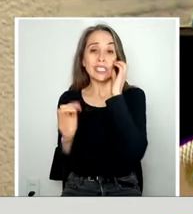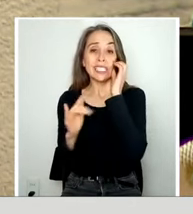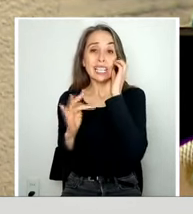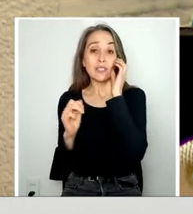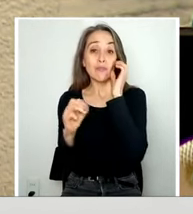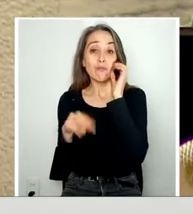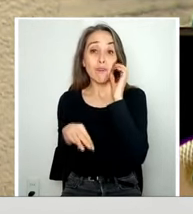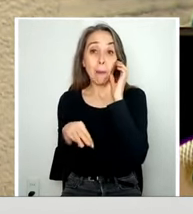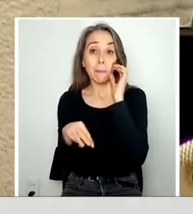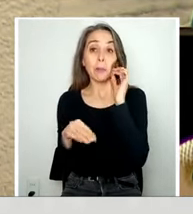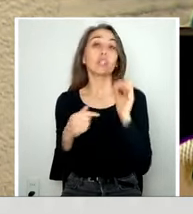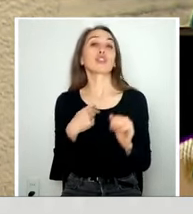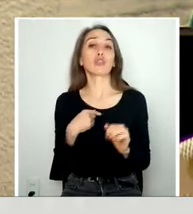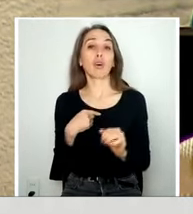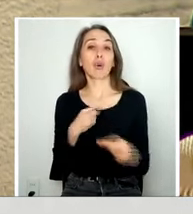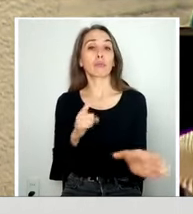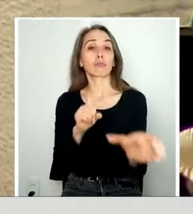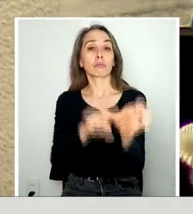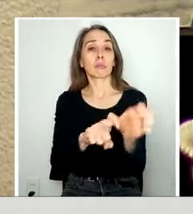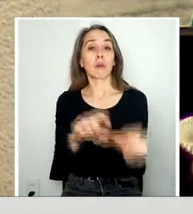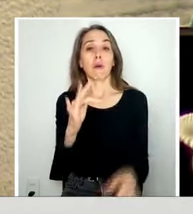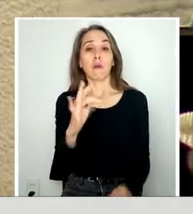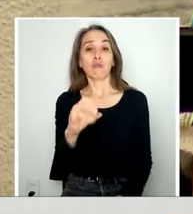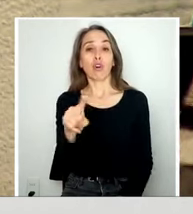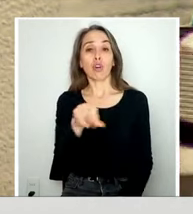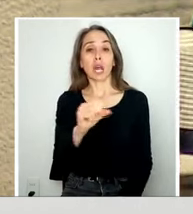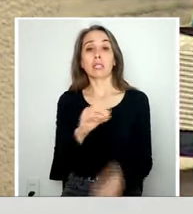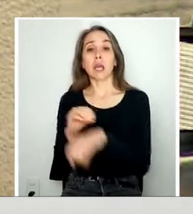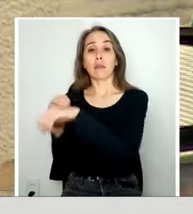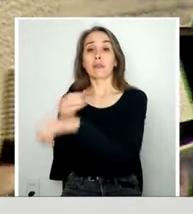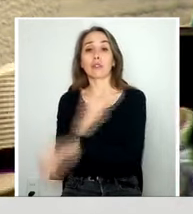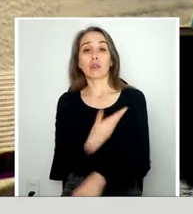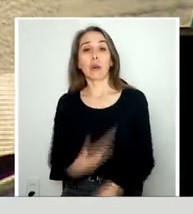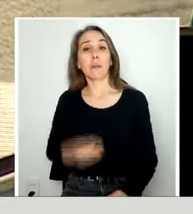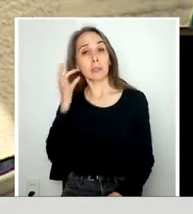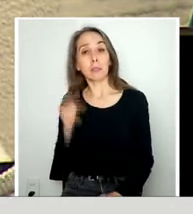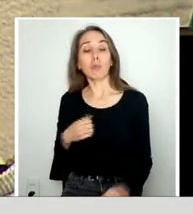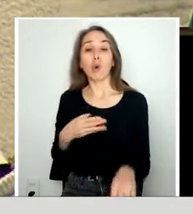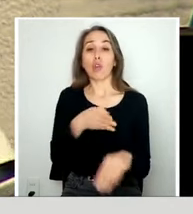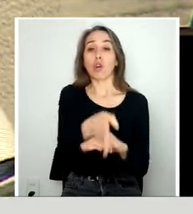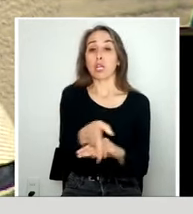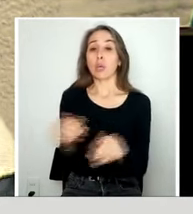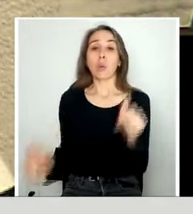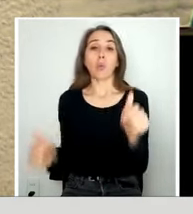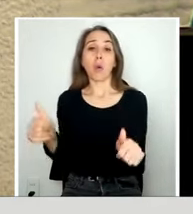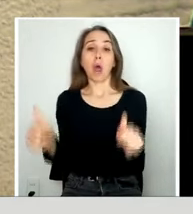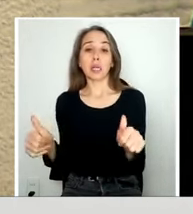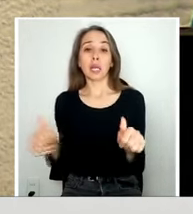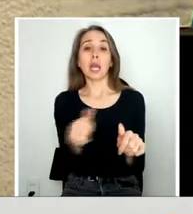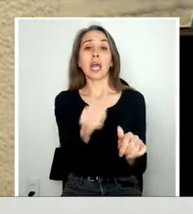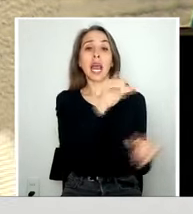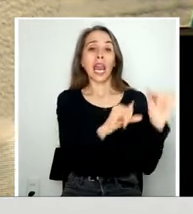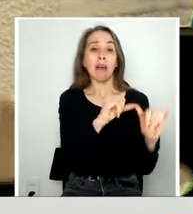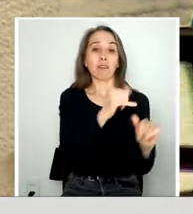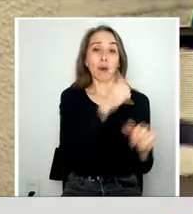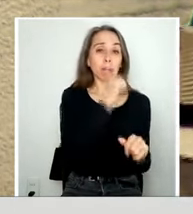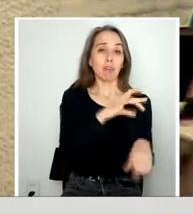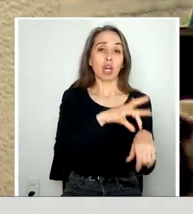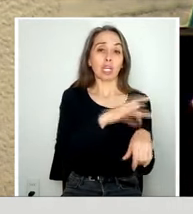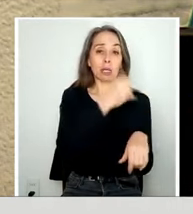Yo estoy en fonasa presidenta y me puedo atender en laboratorios privados en clínicas privadas